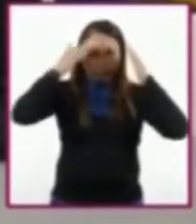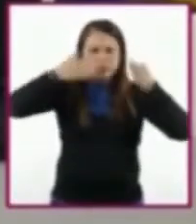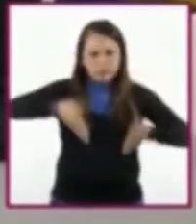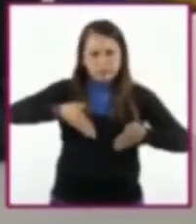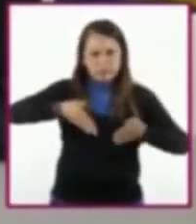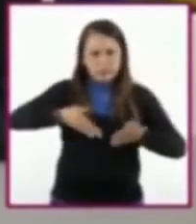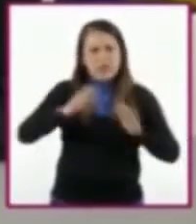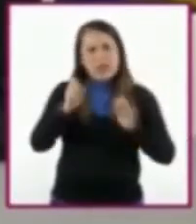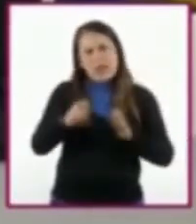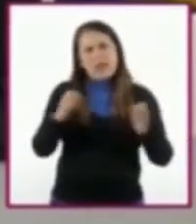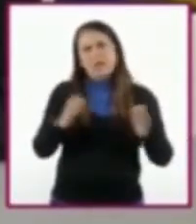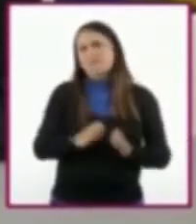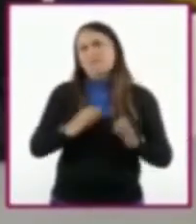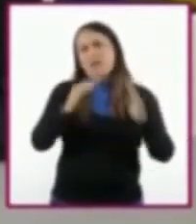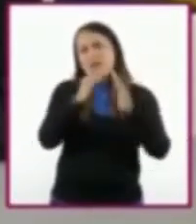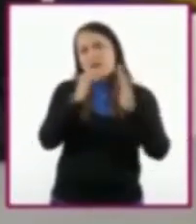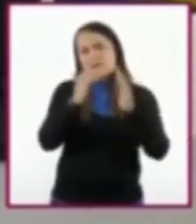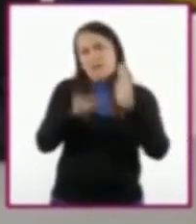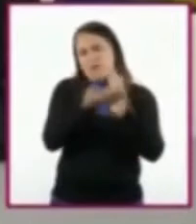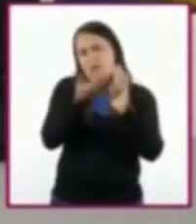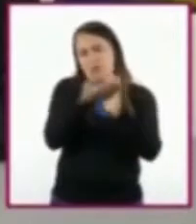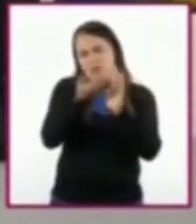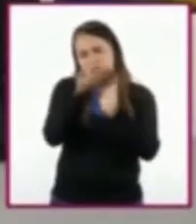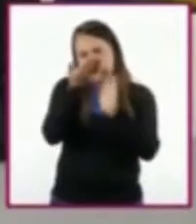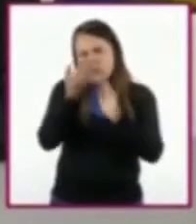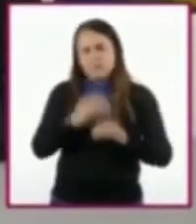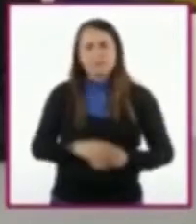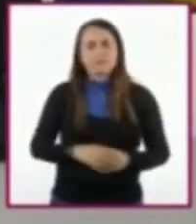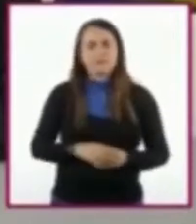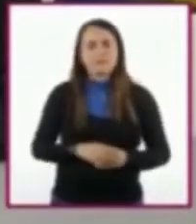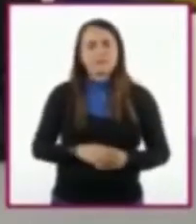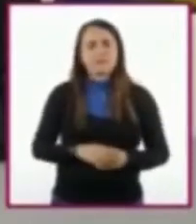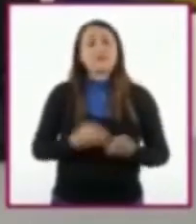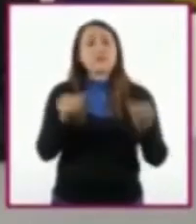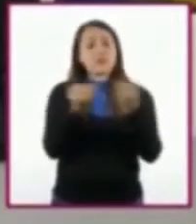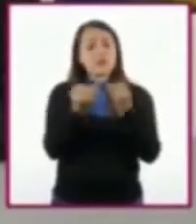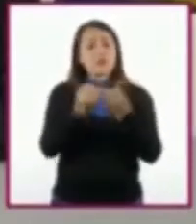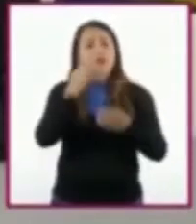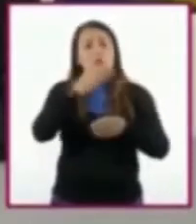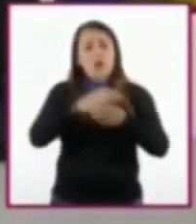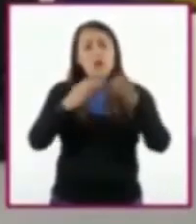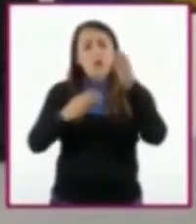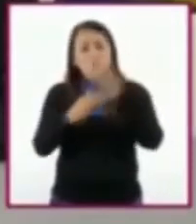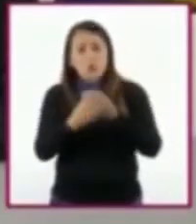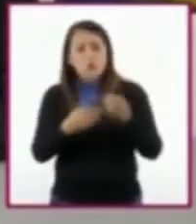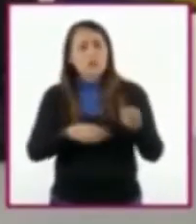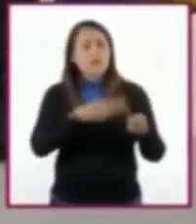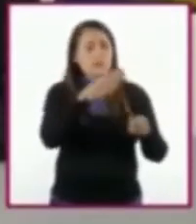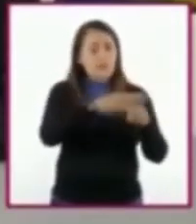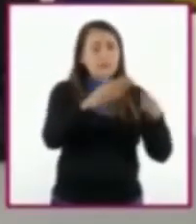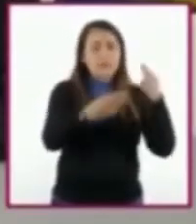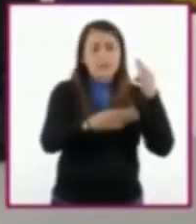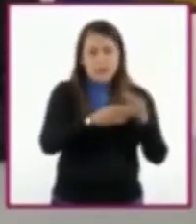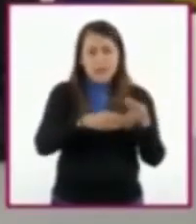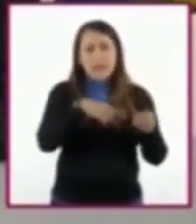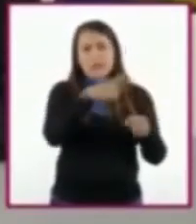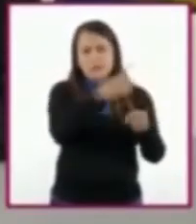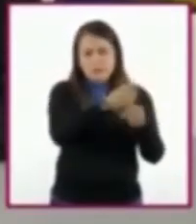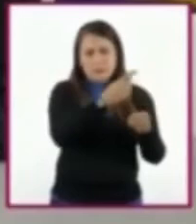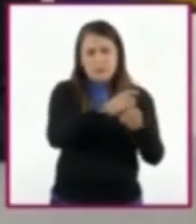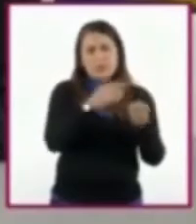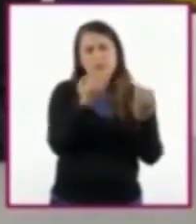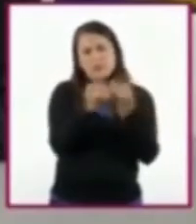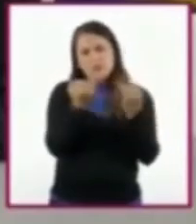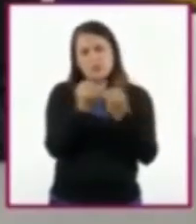en la edificación de inmuebles. También se habló de los insumos, materias primas y de diferentes técnicas de